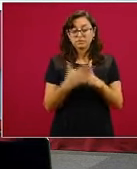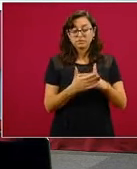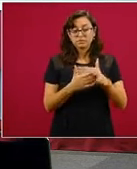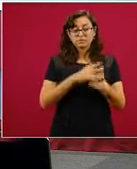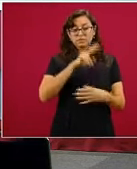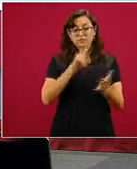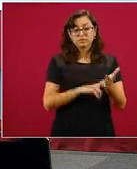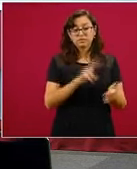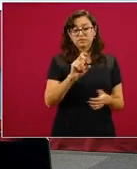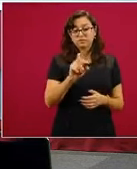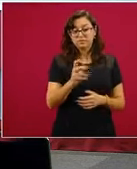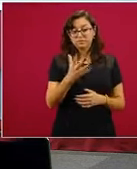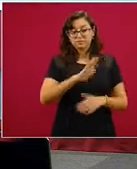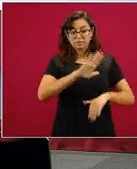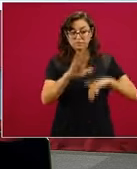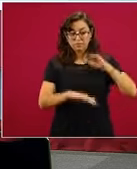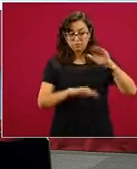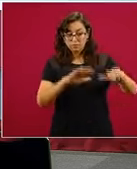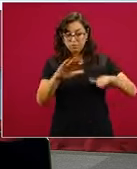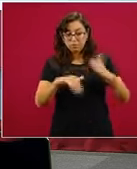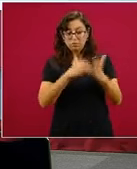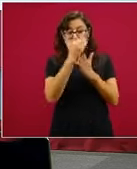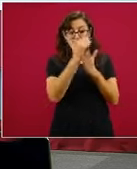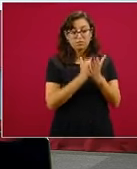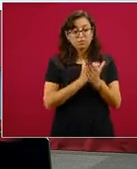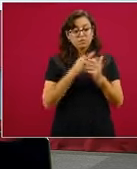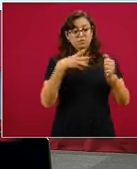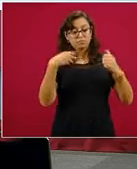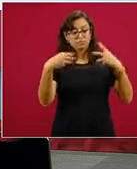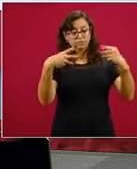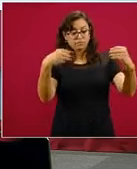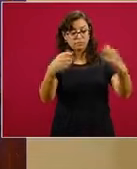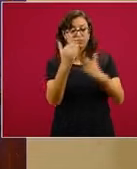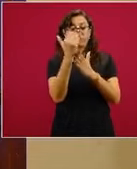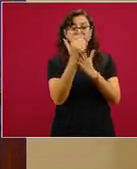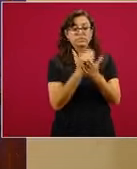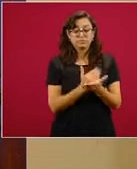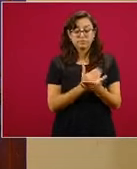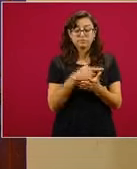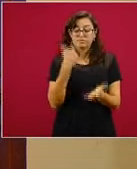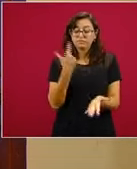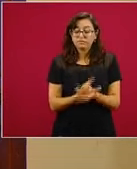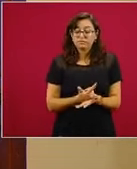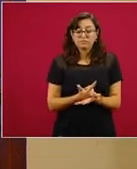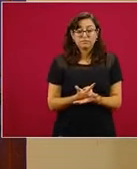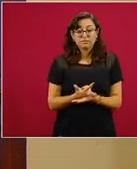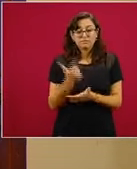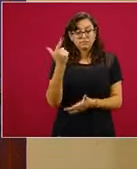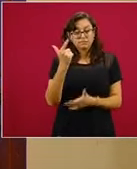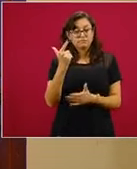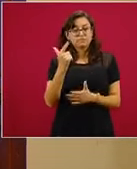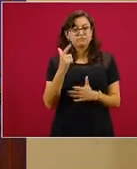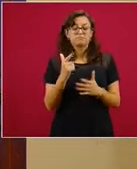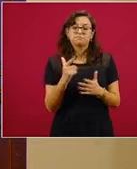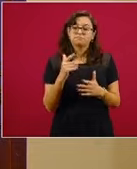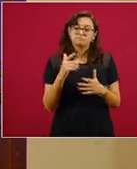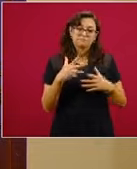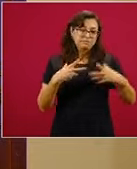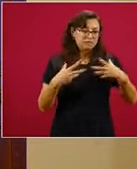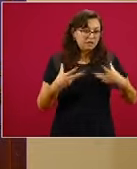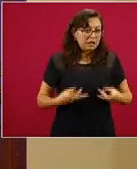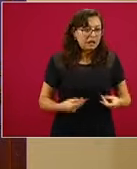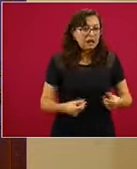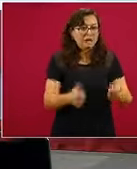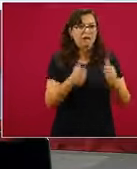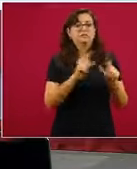2035, disminuir la tasa de incidencia y que haya 0 costos catastróficos. Como ustedes ven, en México, dada